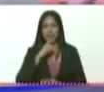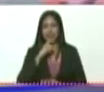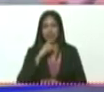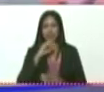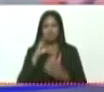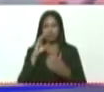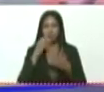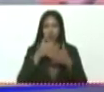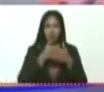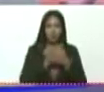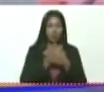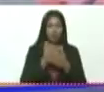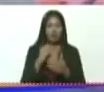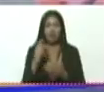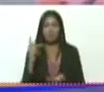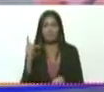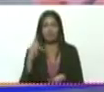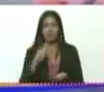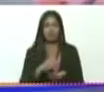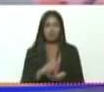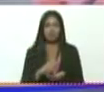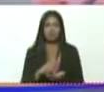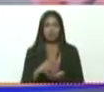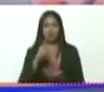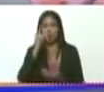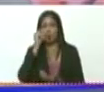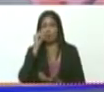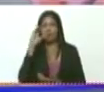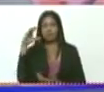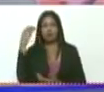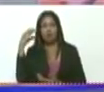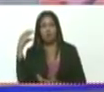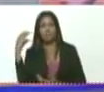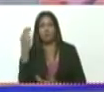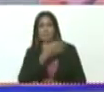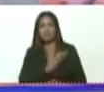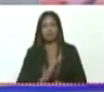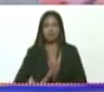complicidad y la participación de Iván Duque y del gobierno